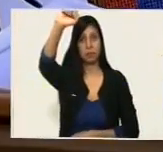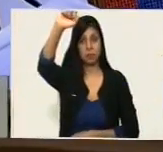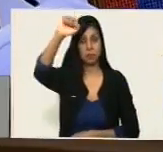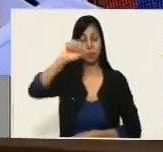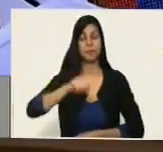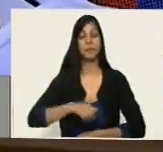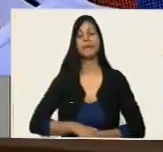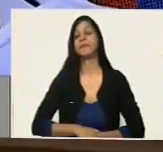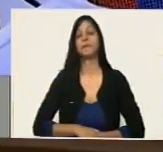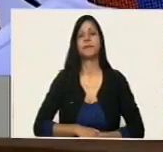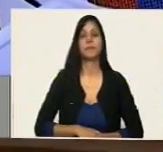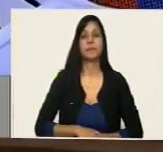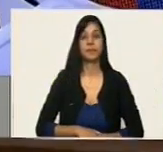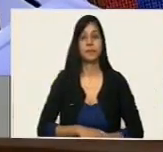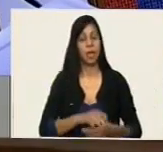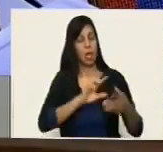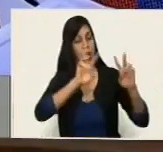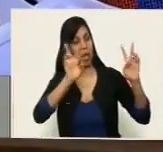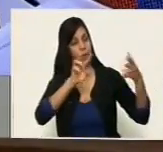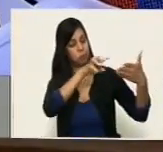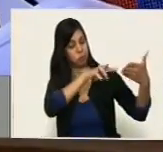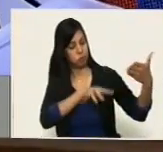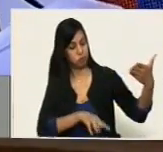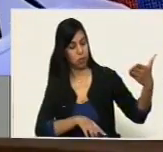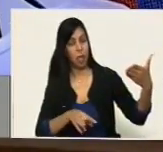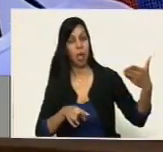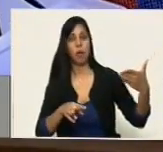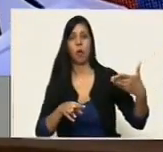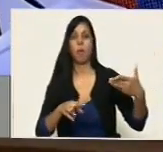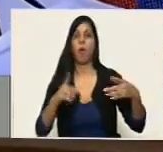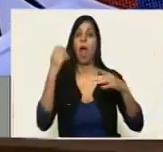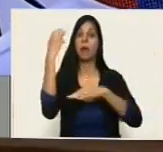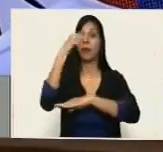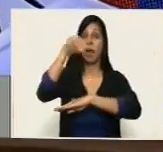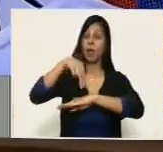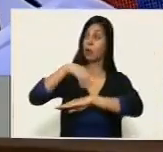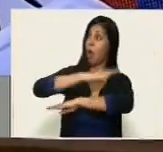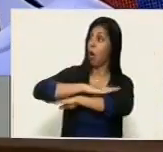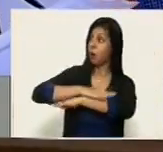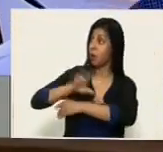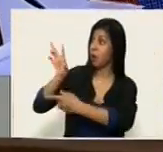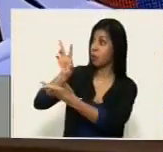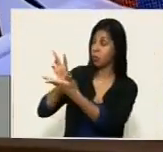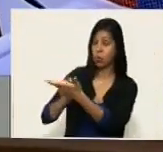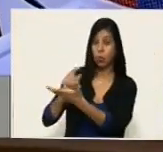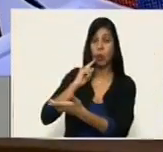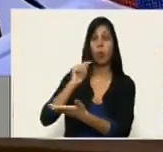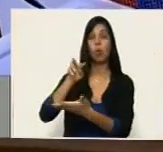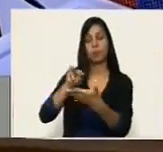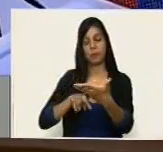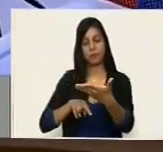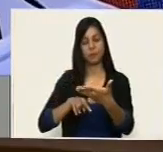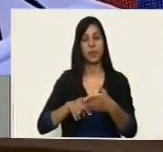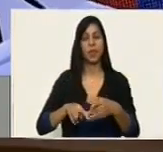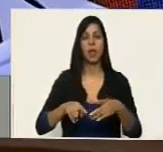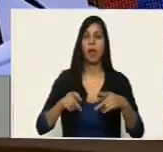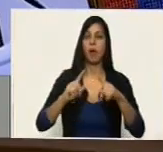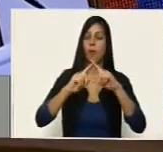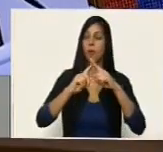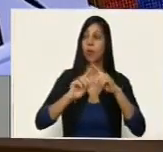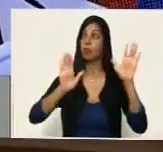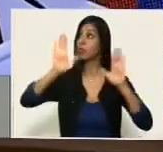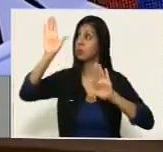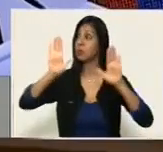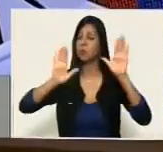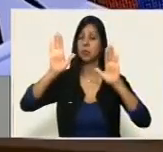de Venezuela, Nicolás Maduro Moros, dirigida a esta Asamblea Nacional Constituyente. Sometida a votación la propuesta del orden